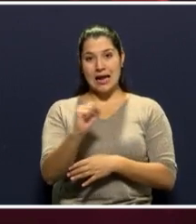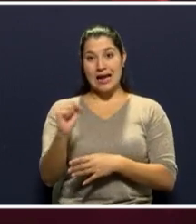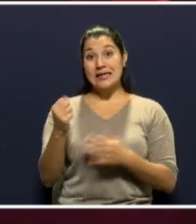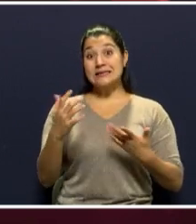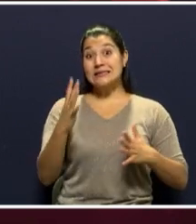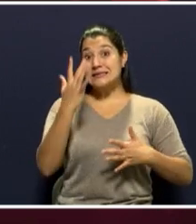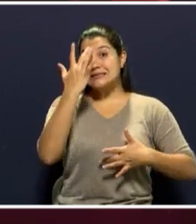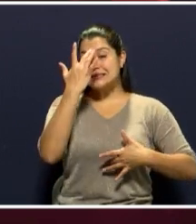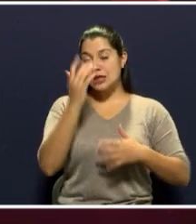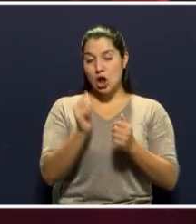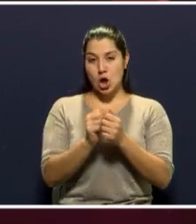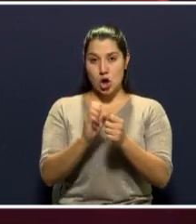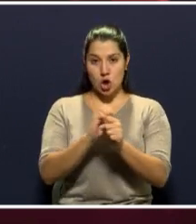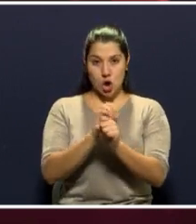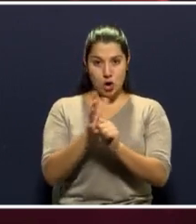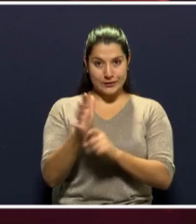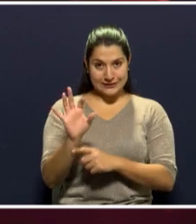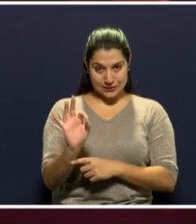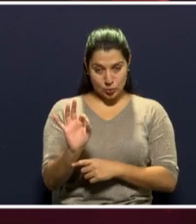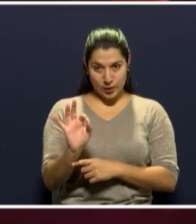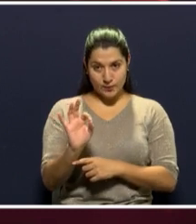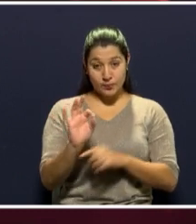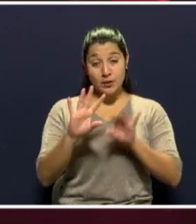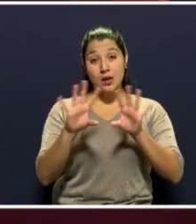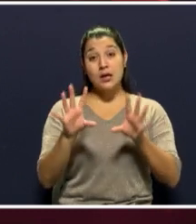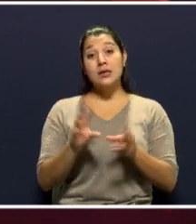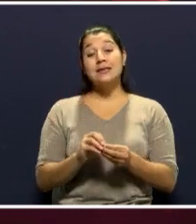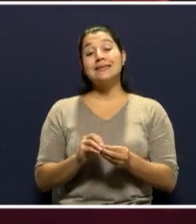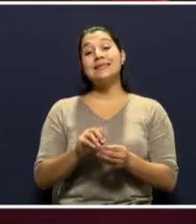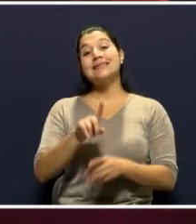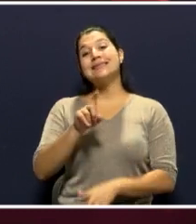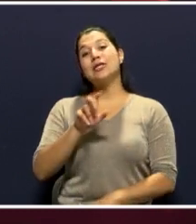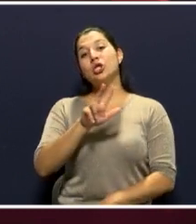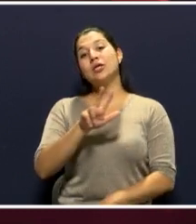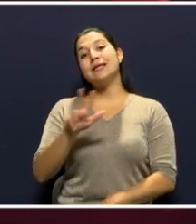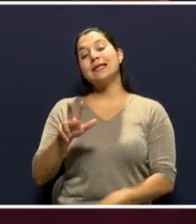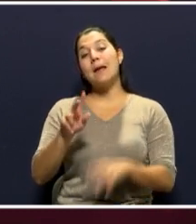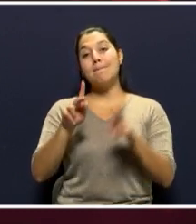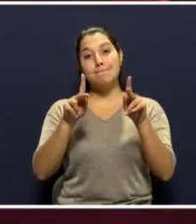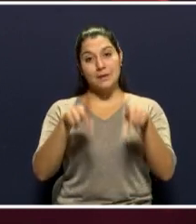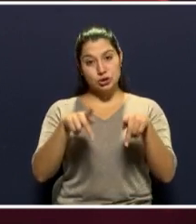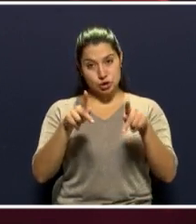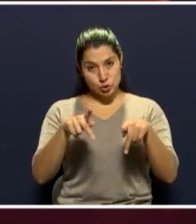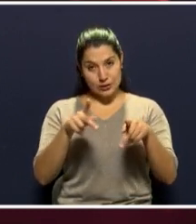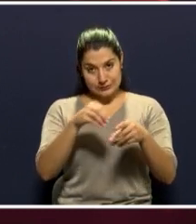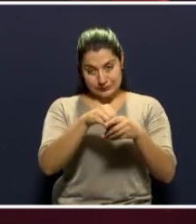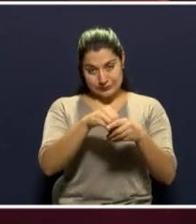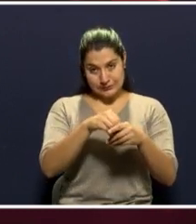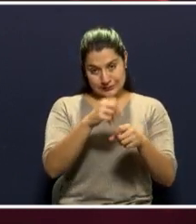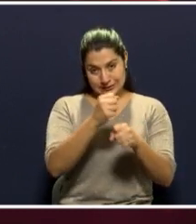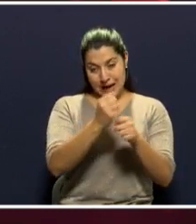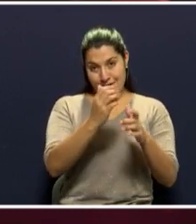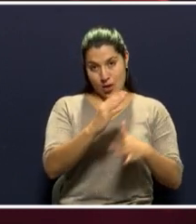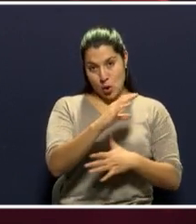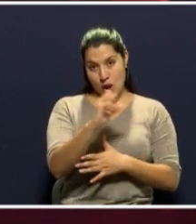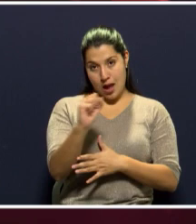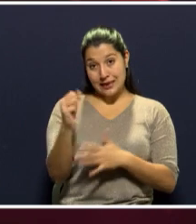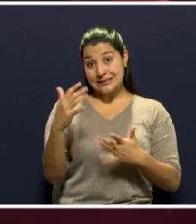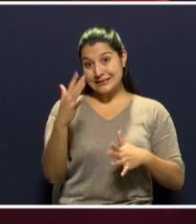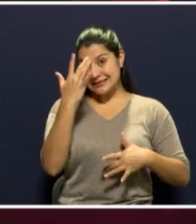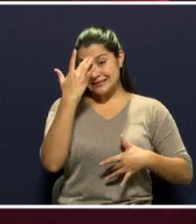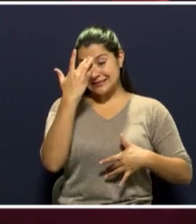de COVID-19. En total, 133 personas de la Caja se han contagiado